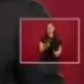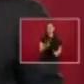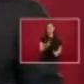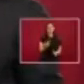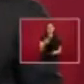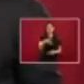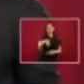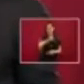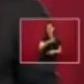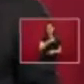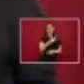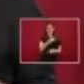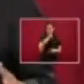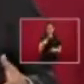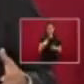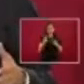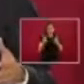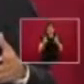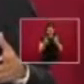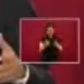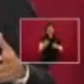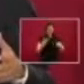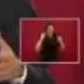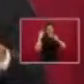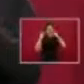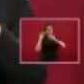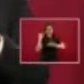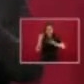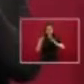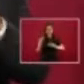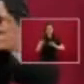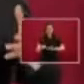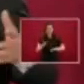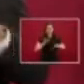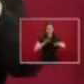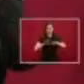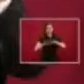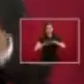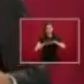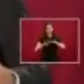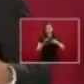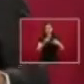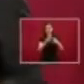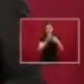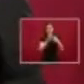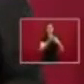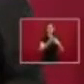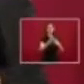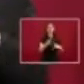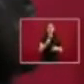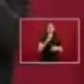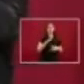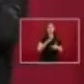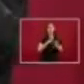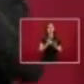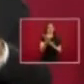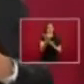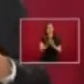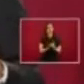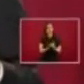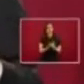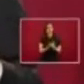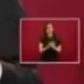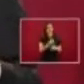como si fuera Fobaproa, ¿no? Bueno, si voy a salvar empresas. No es salvar empresas, es salvar el trabajo. Pero a ver, el tema de la unidad nacional. Traemos